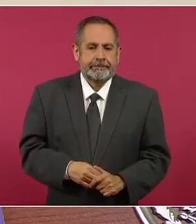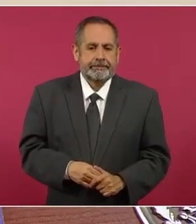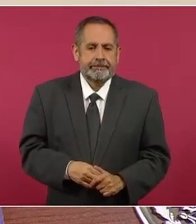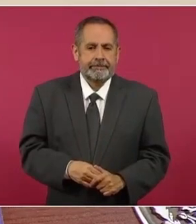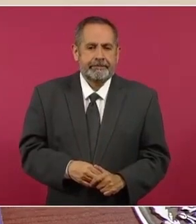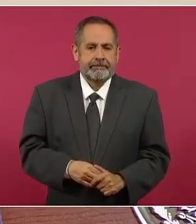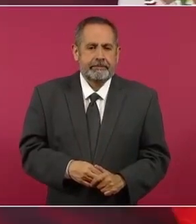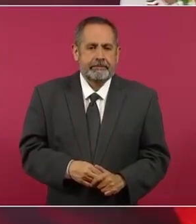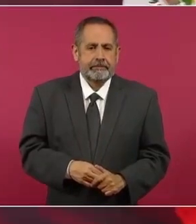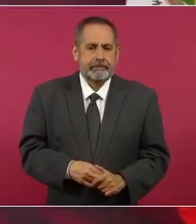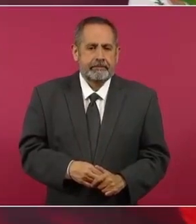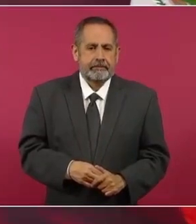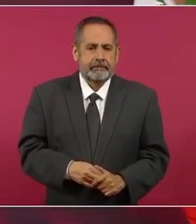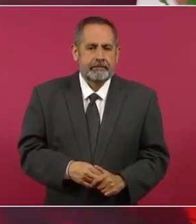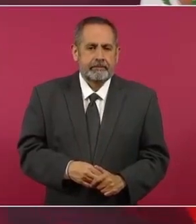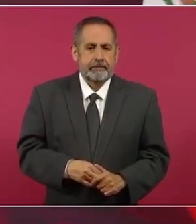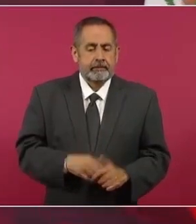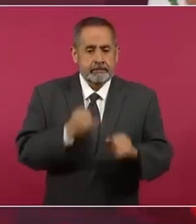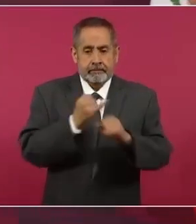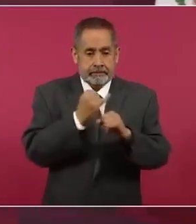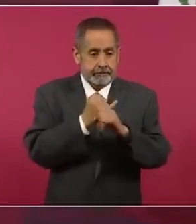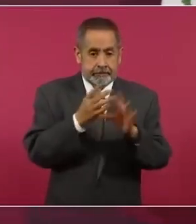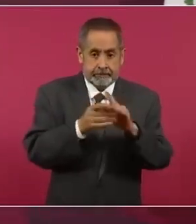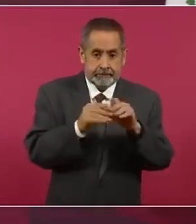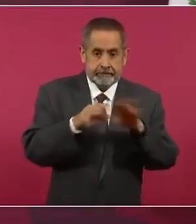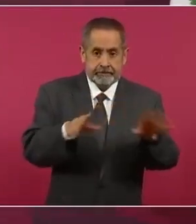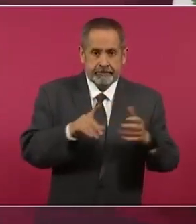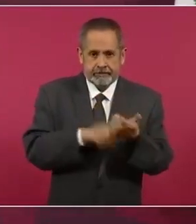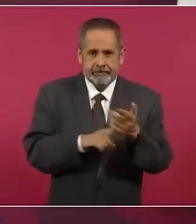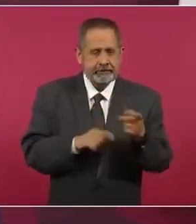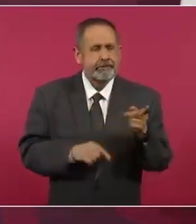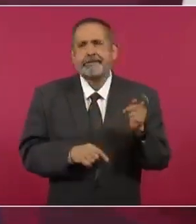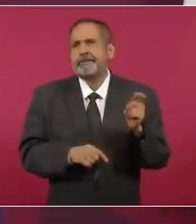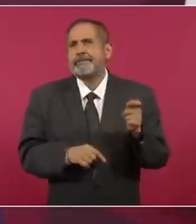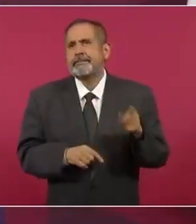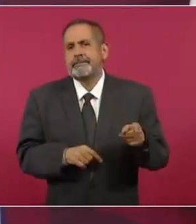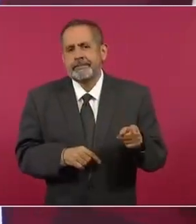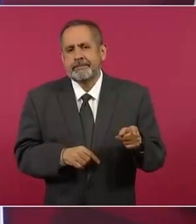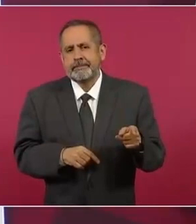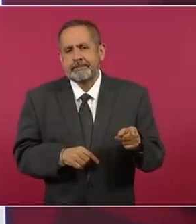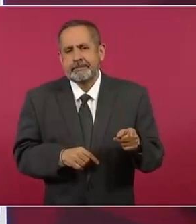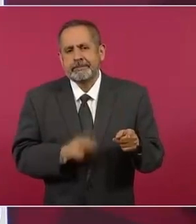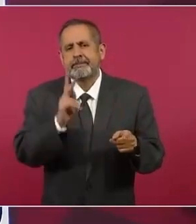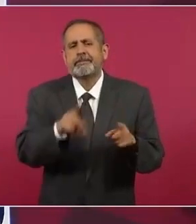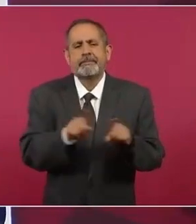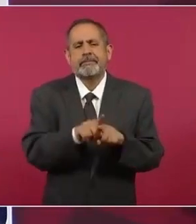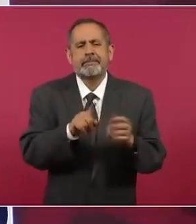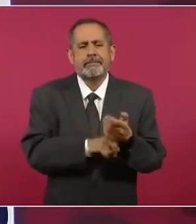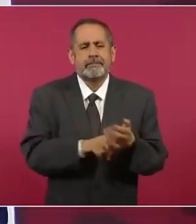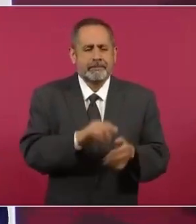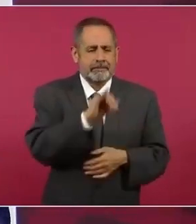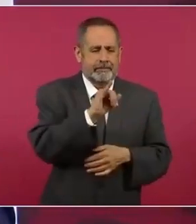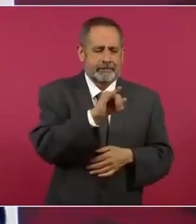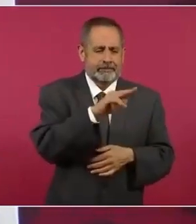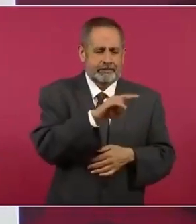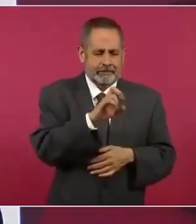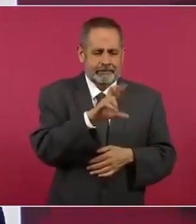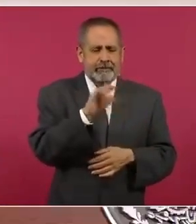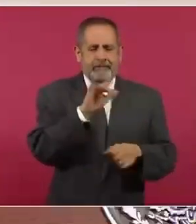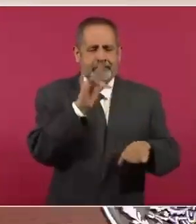y en la en las redes es un poco lo que lo que pasó con esto de que el INE no se toca